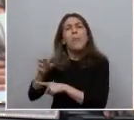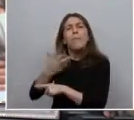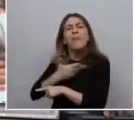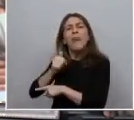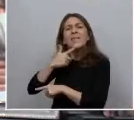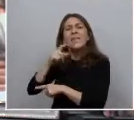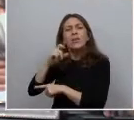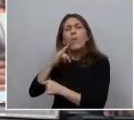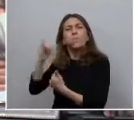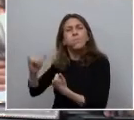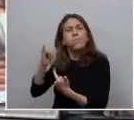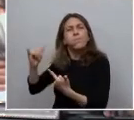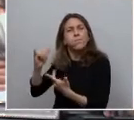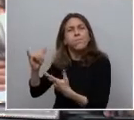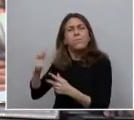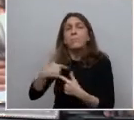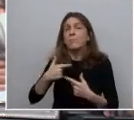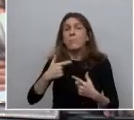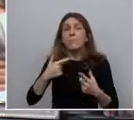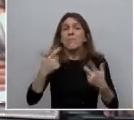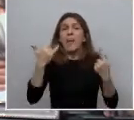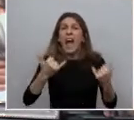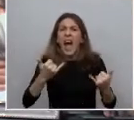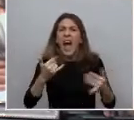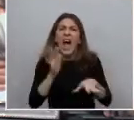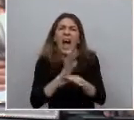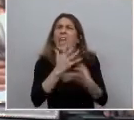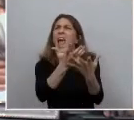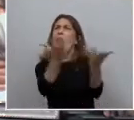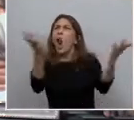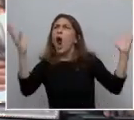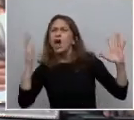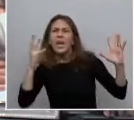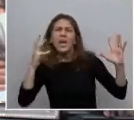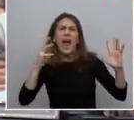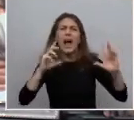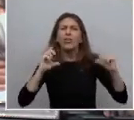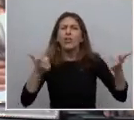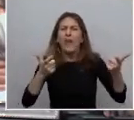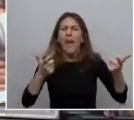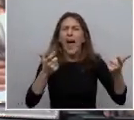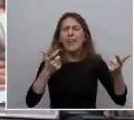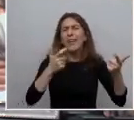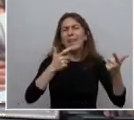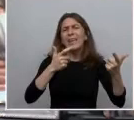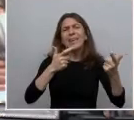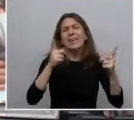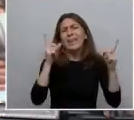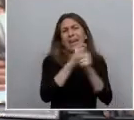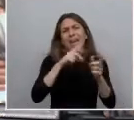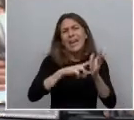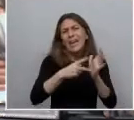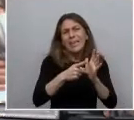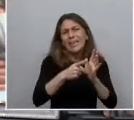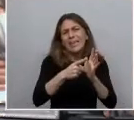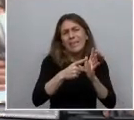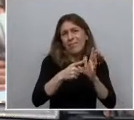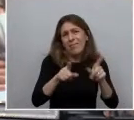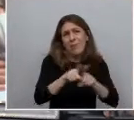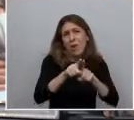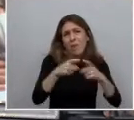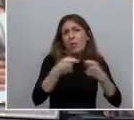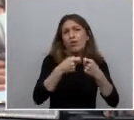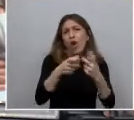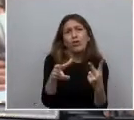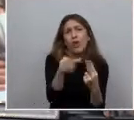decir. La crisis ecológica y la crisis social son dos caras de un mismo problema.